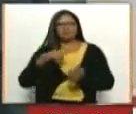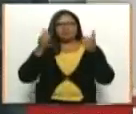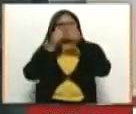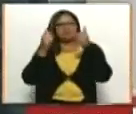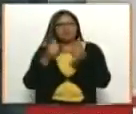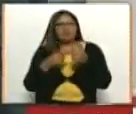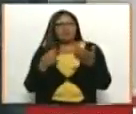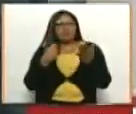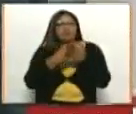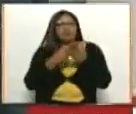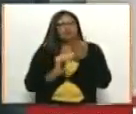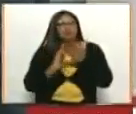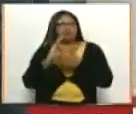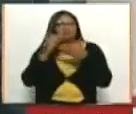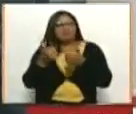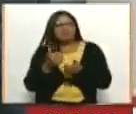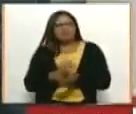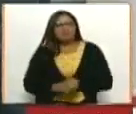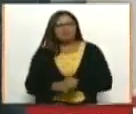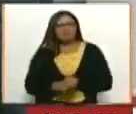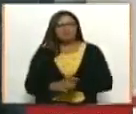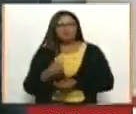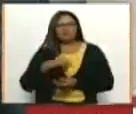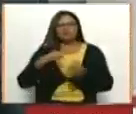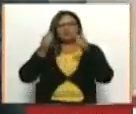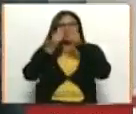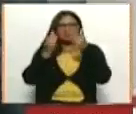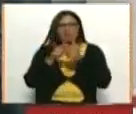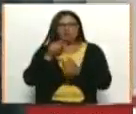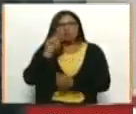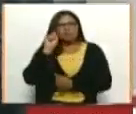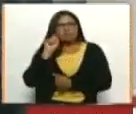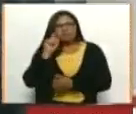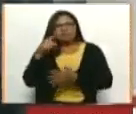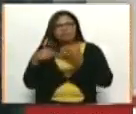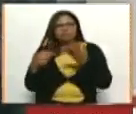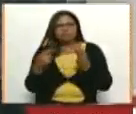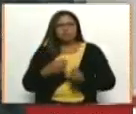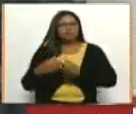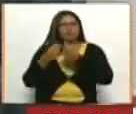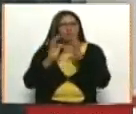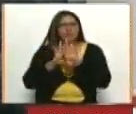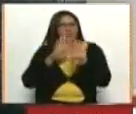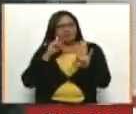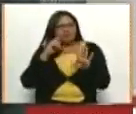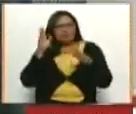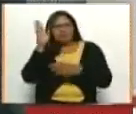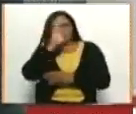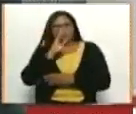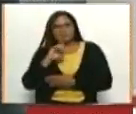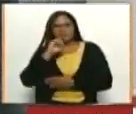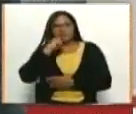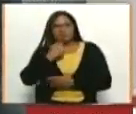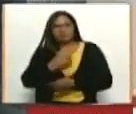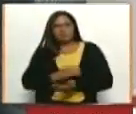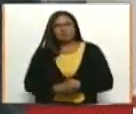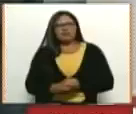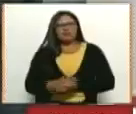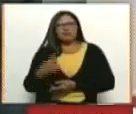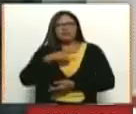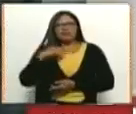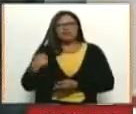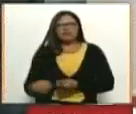pagos funcione. Y ese sistema, tú necesitas una cantidad de economías grandes, como Brasil, como Rusia, como China,